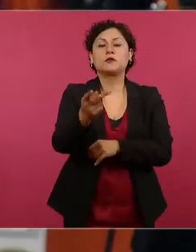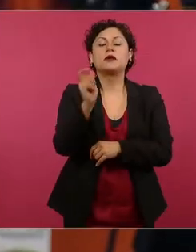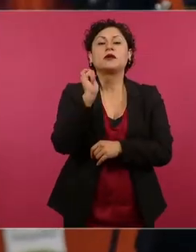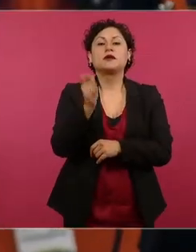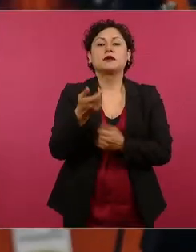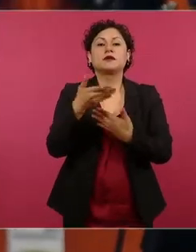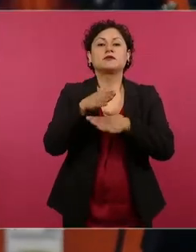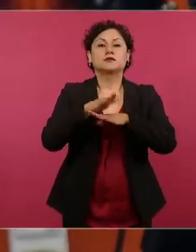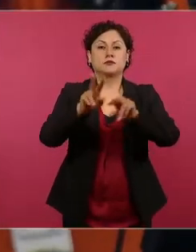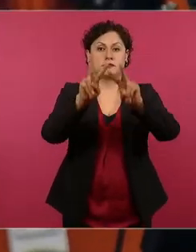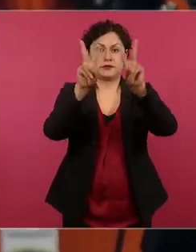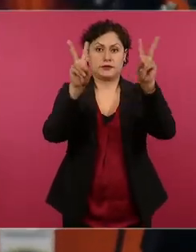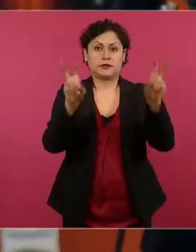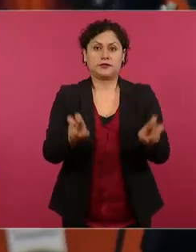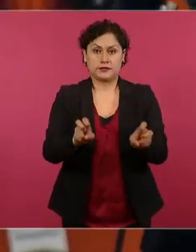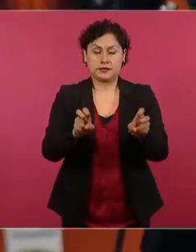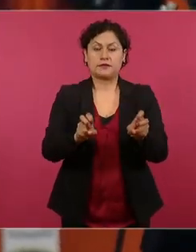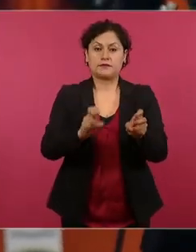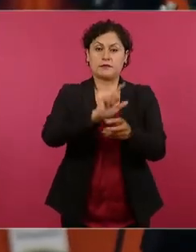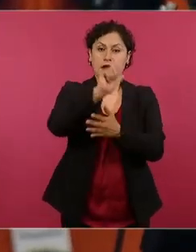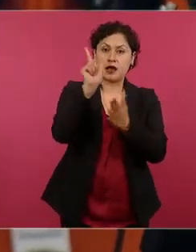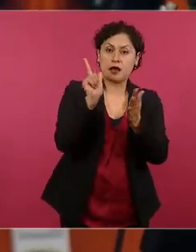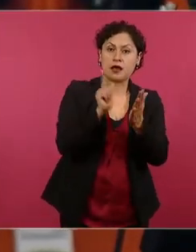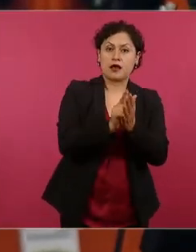es en torno al tema de la reforma al Poder Judicial.